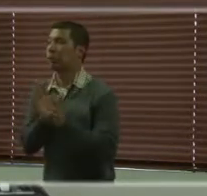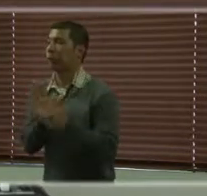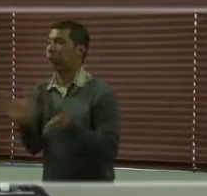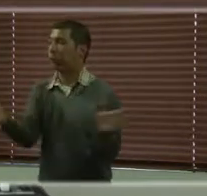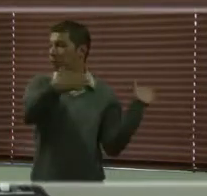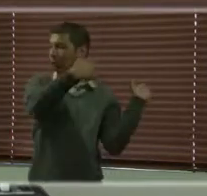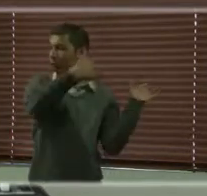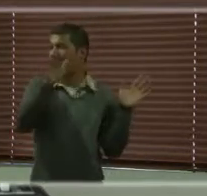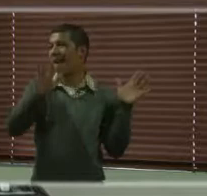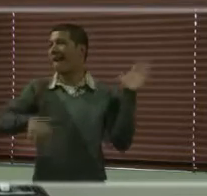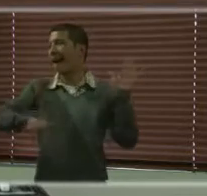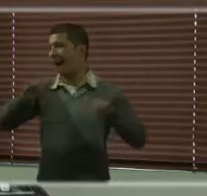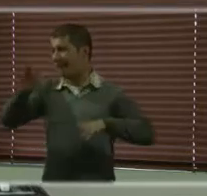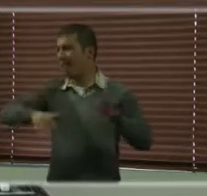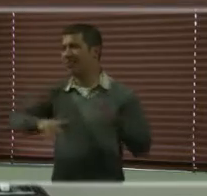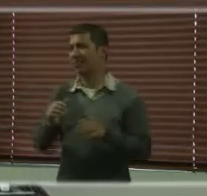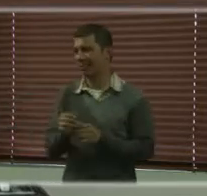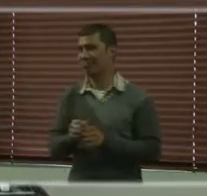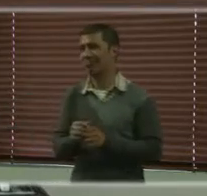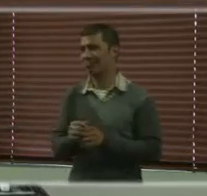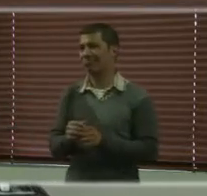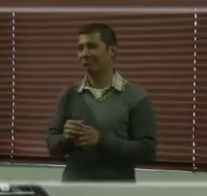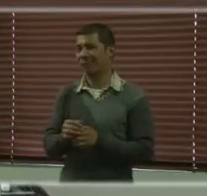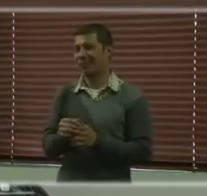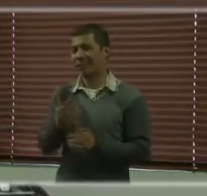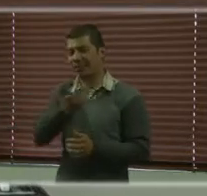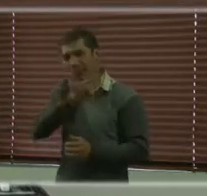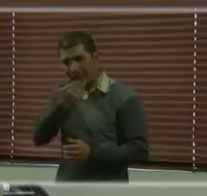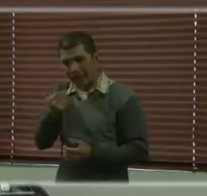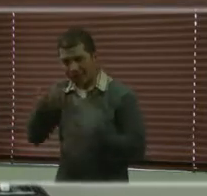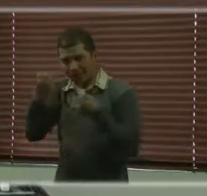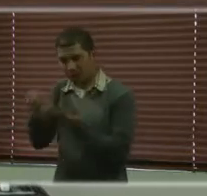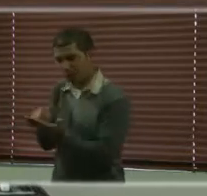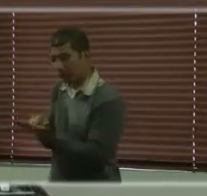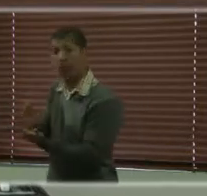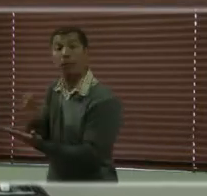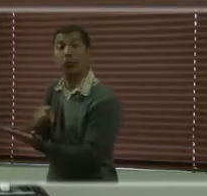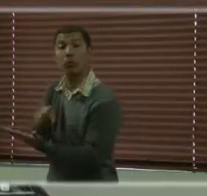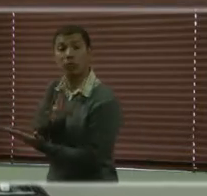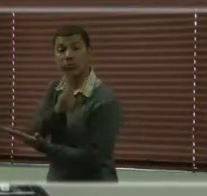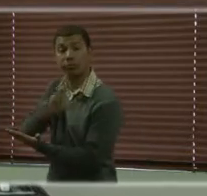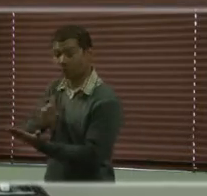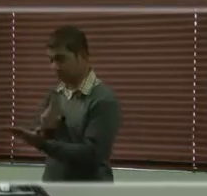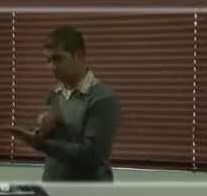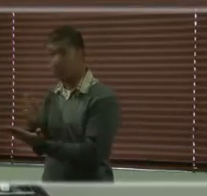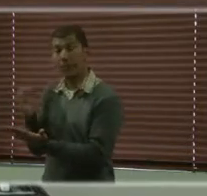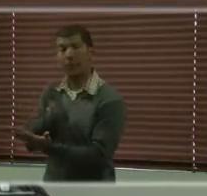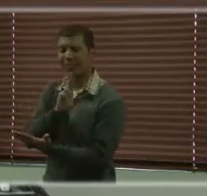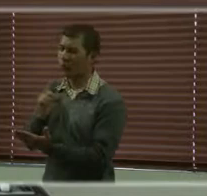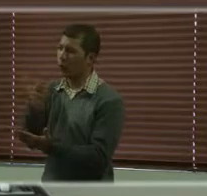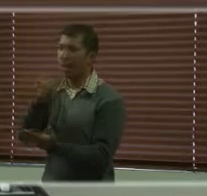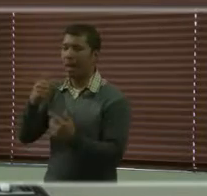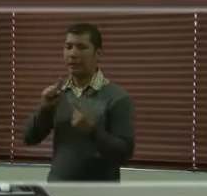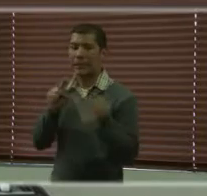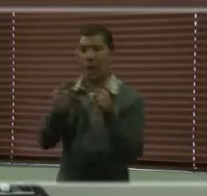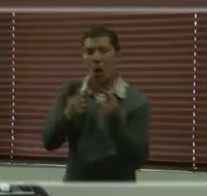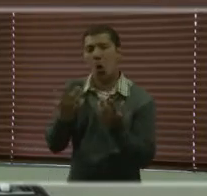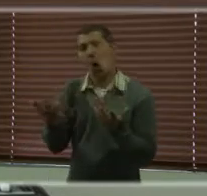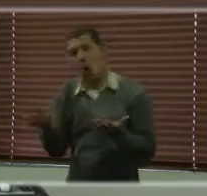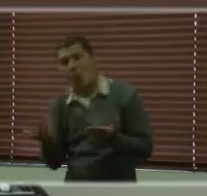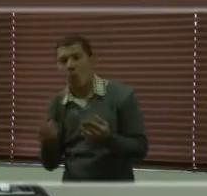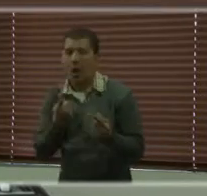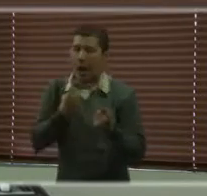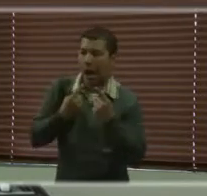que no necesariamente entran por ejemplo dentro del paradigma de los derechos de las personas con discapacidad entonces